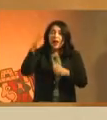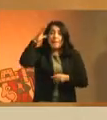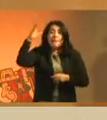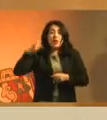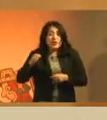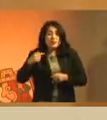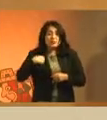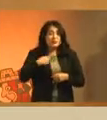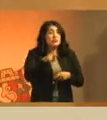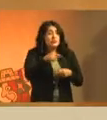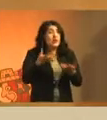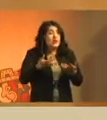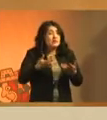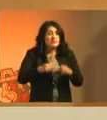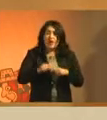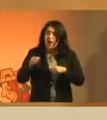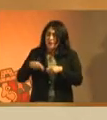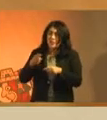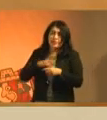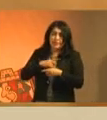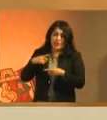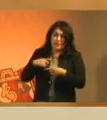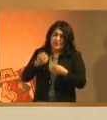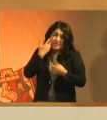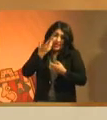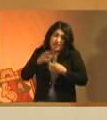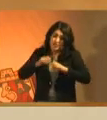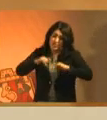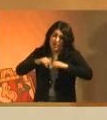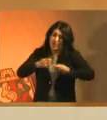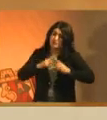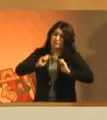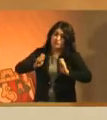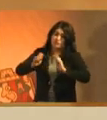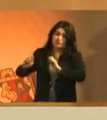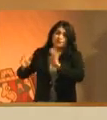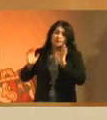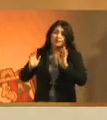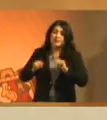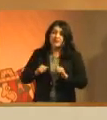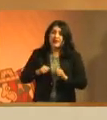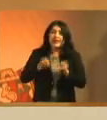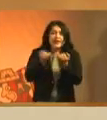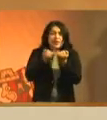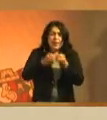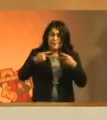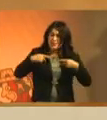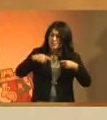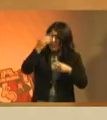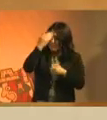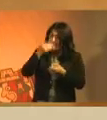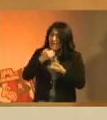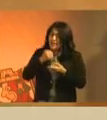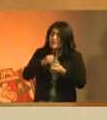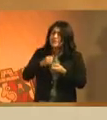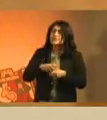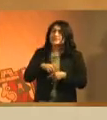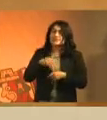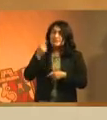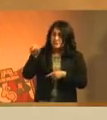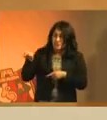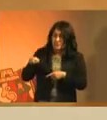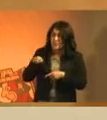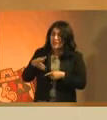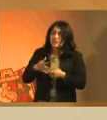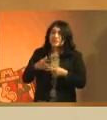por él es repartir tierras y por qué vienes aquí porque quiere repartir tierras y hablas mayas y hablo maya conoce a la gente yo quedan